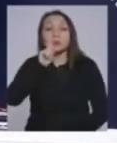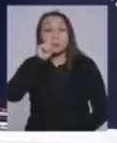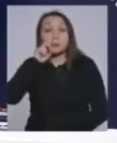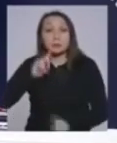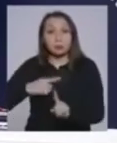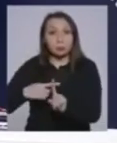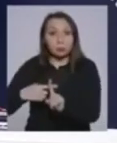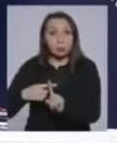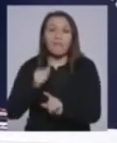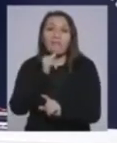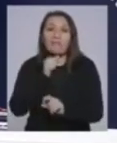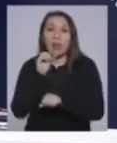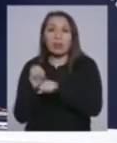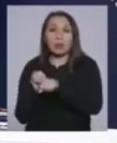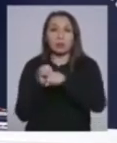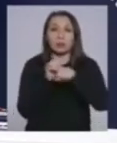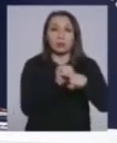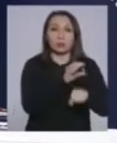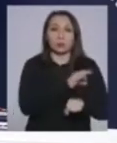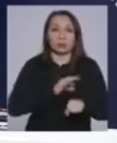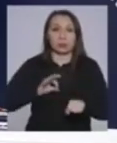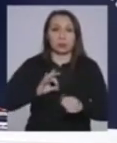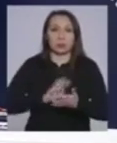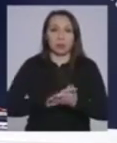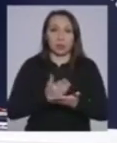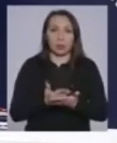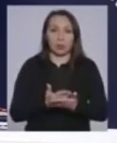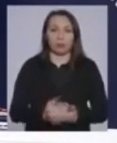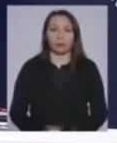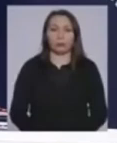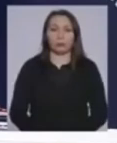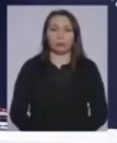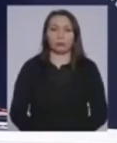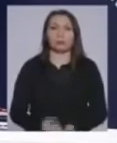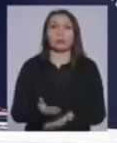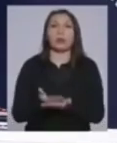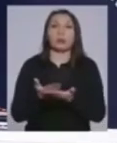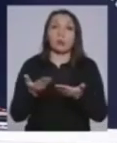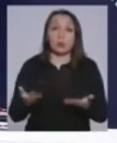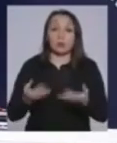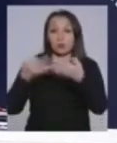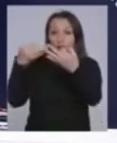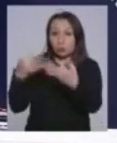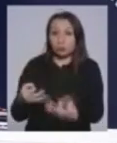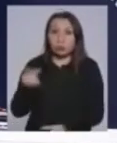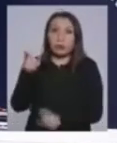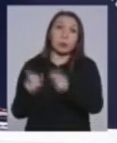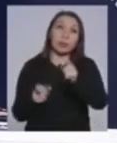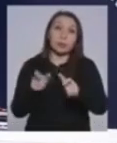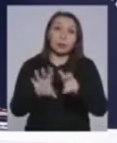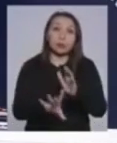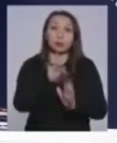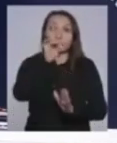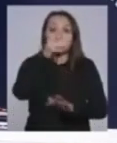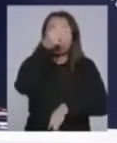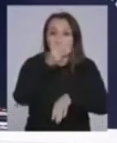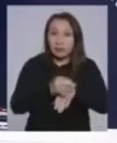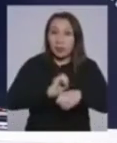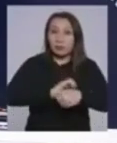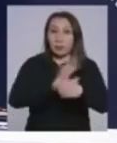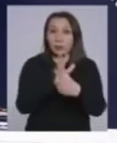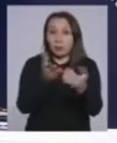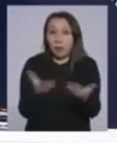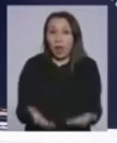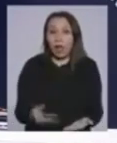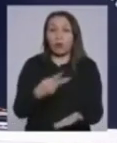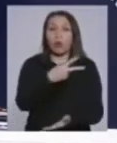positivo que no han sido notificados al Ministerio de Salud. Por lo tanto, la cifra total de personas diagnosticadas hasta la fecha en el